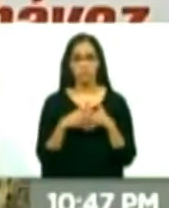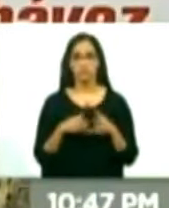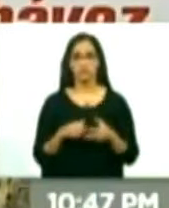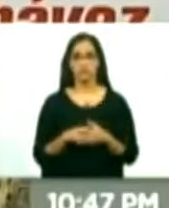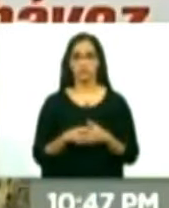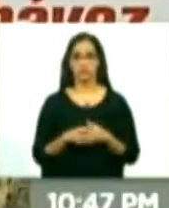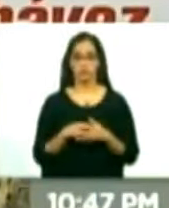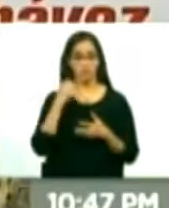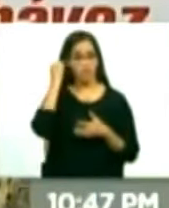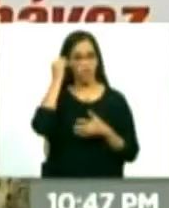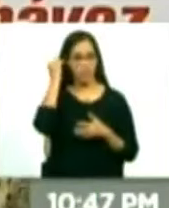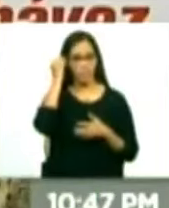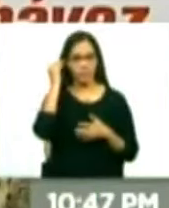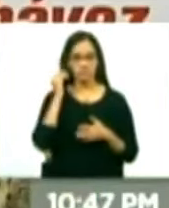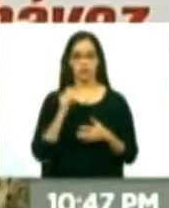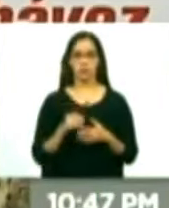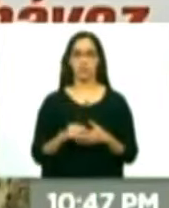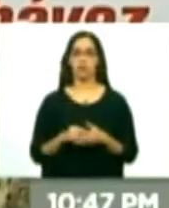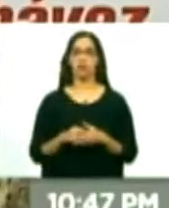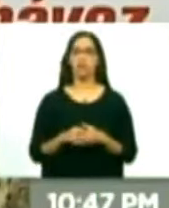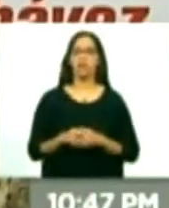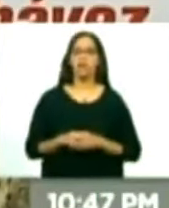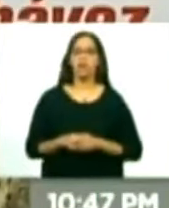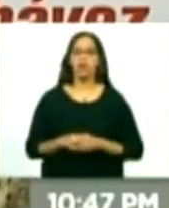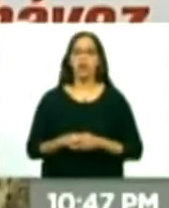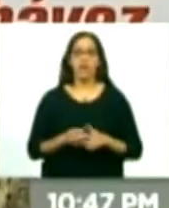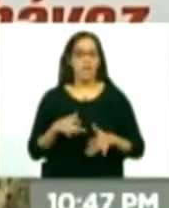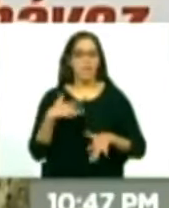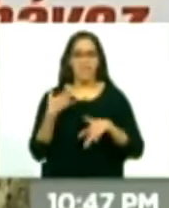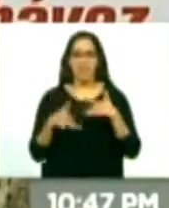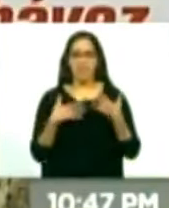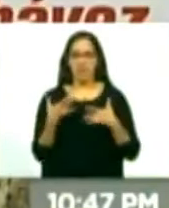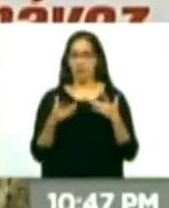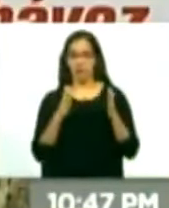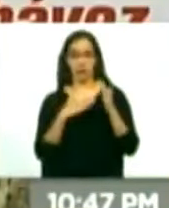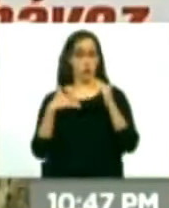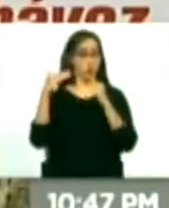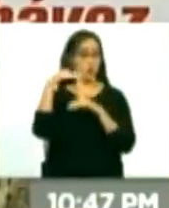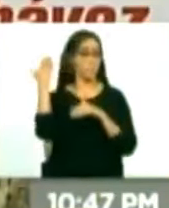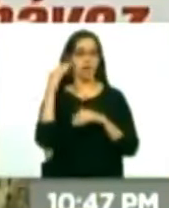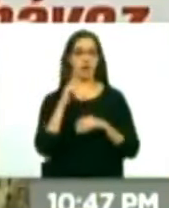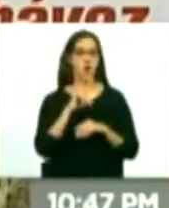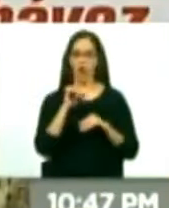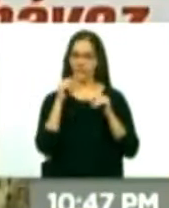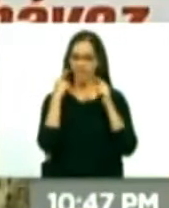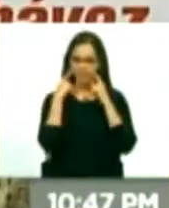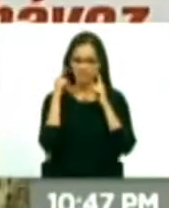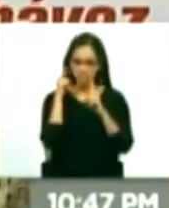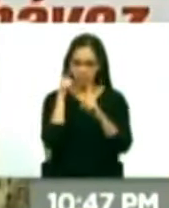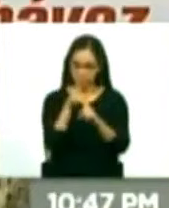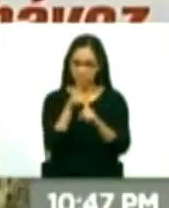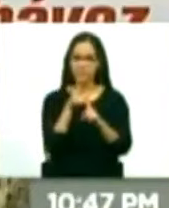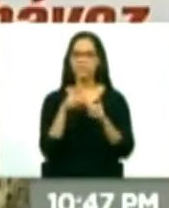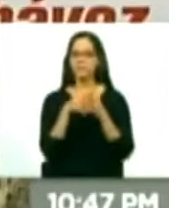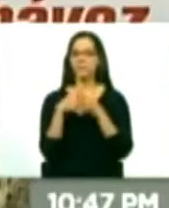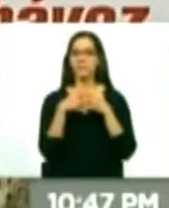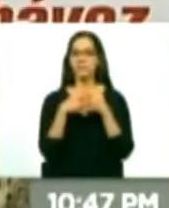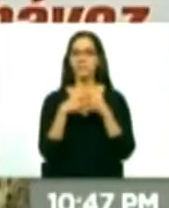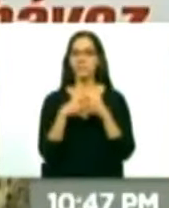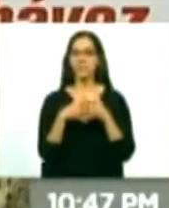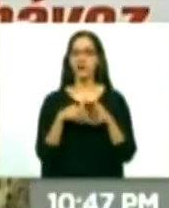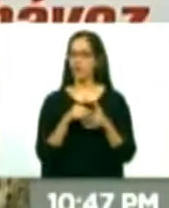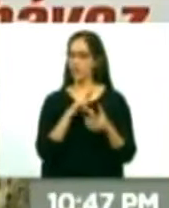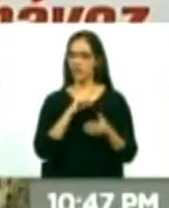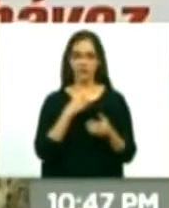Vayan a creer que se sienten que son superiores, ¿no? Están en la mira del imperialismo. Si no les sirven para